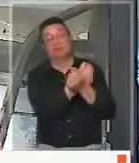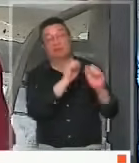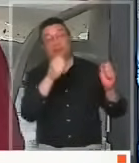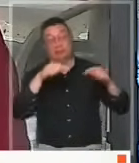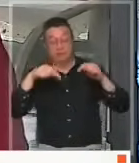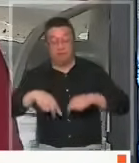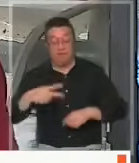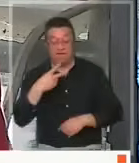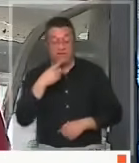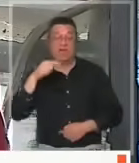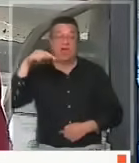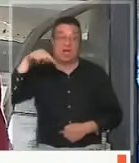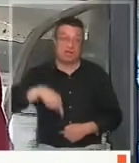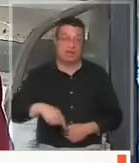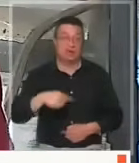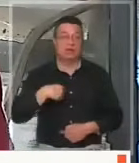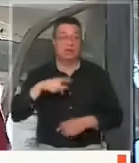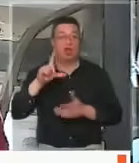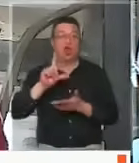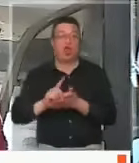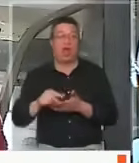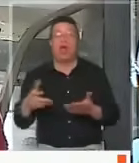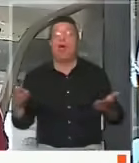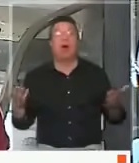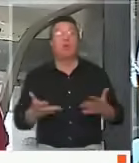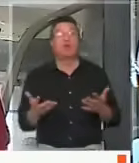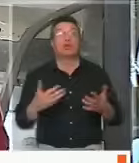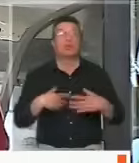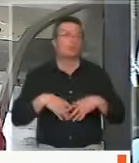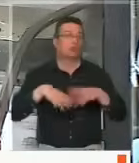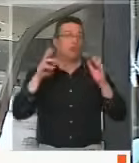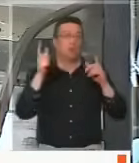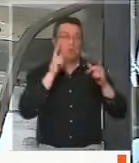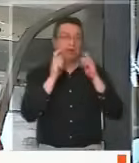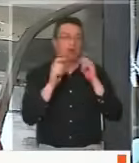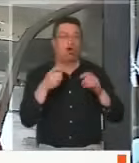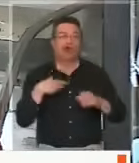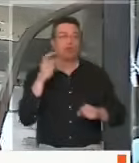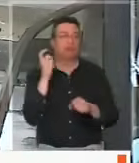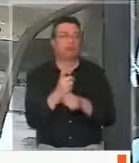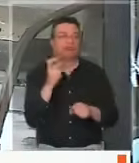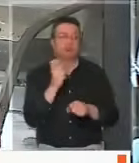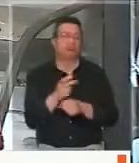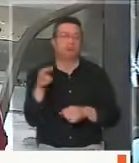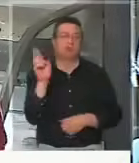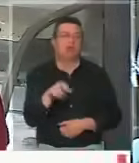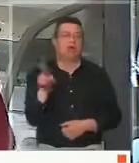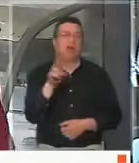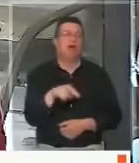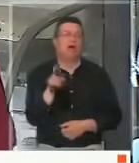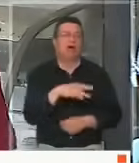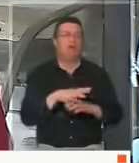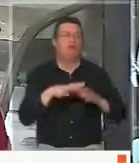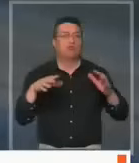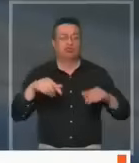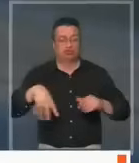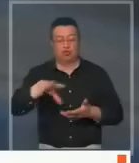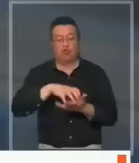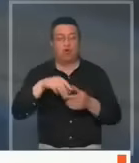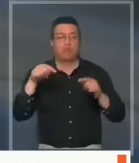dejé mi casa para venir a vivir aquí en el local, porque ya la cosa es muy peligrosa. Mucho asalto aquí en esa